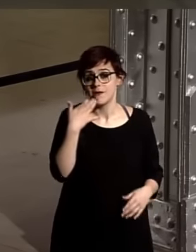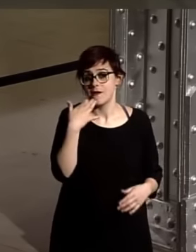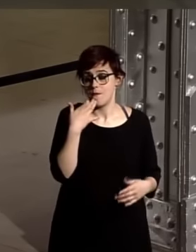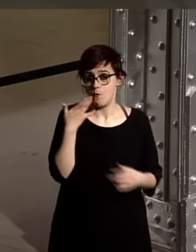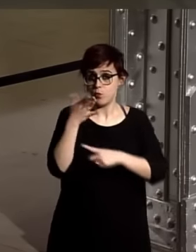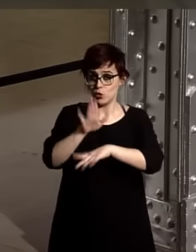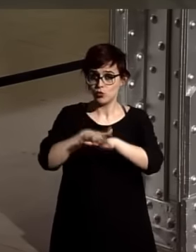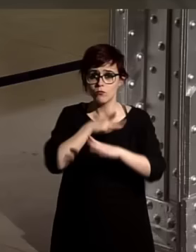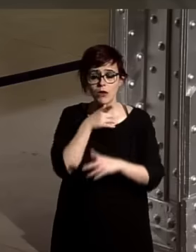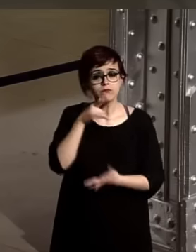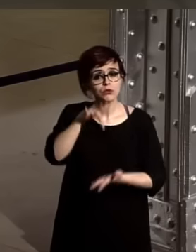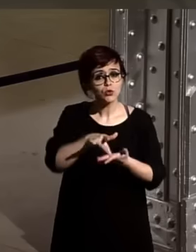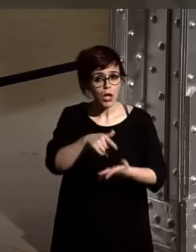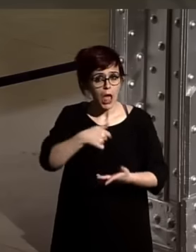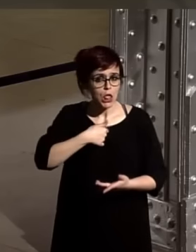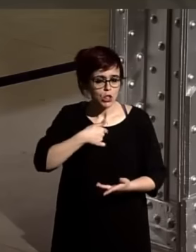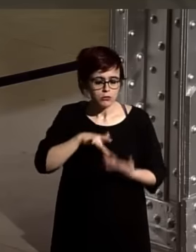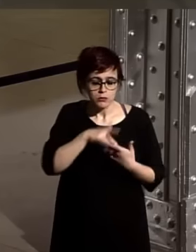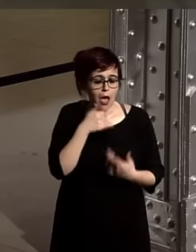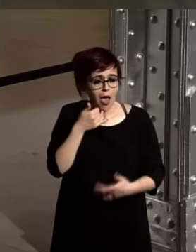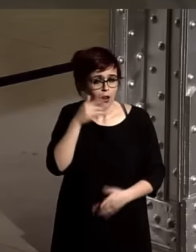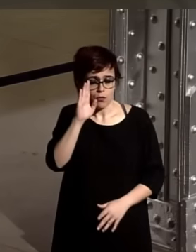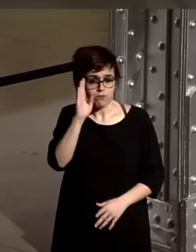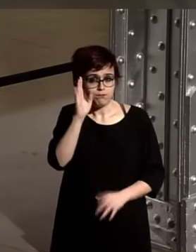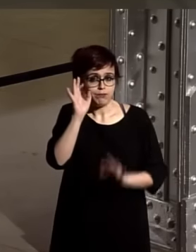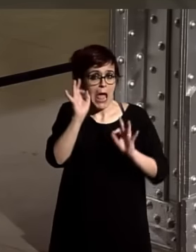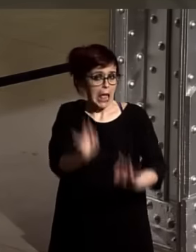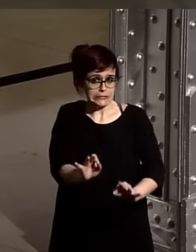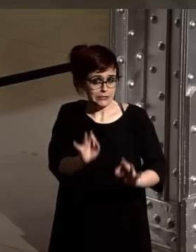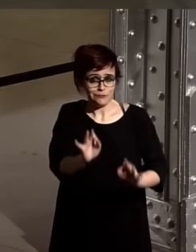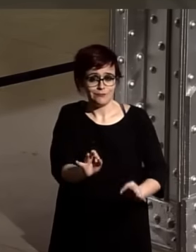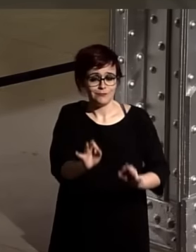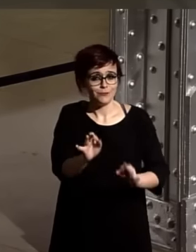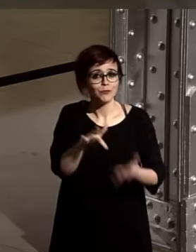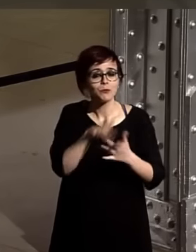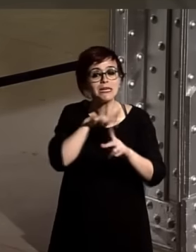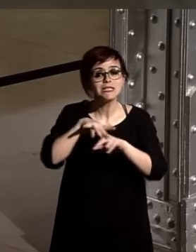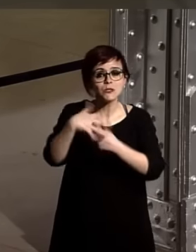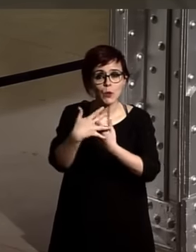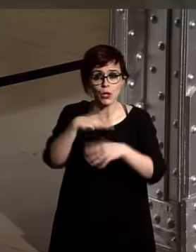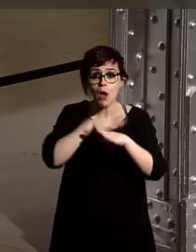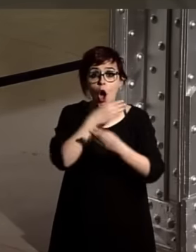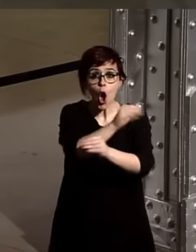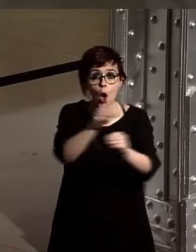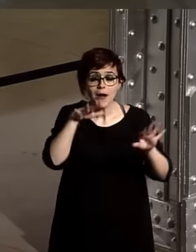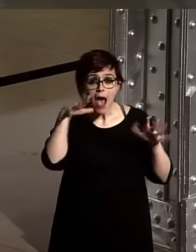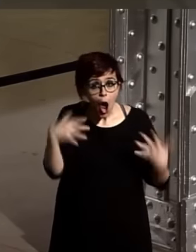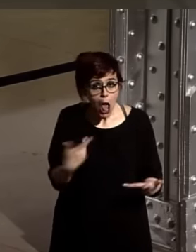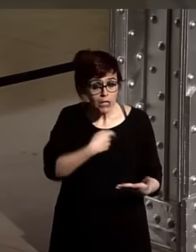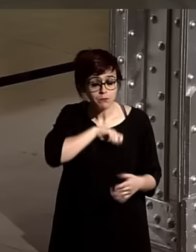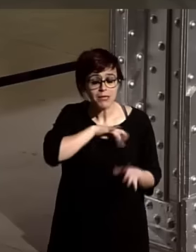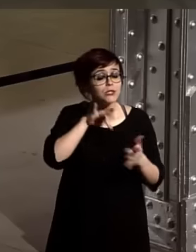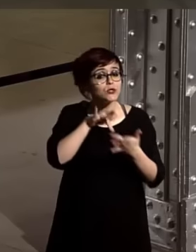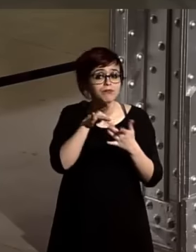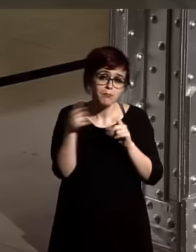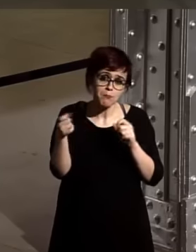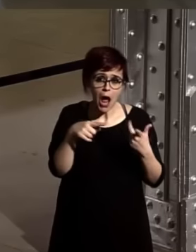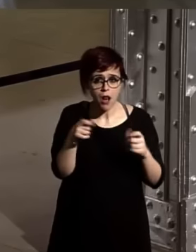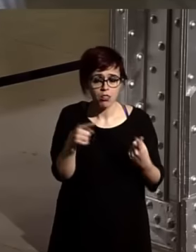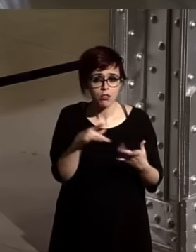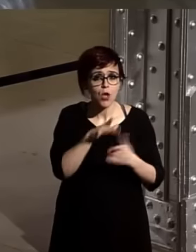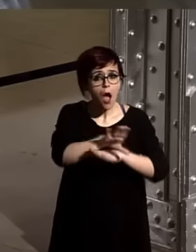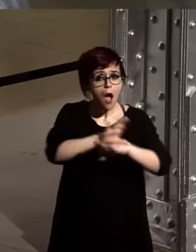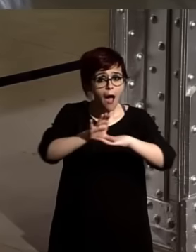de algo que me ocurrió a mí y que fue determinante y que tiene que ver con situación de los jóvenes investigadores en España eh Cuando yo